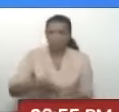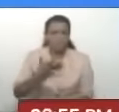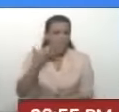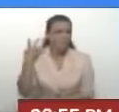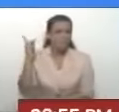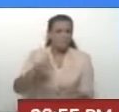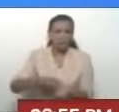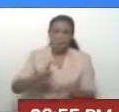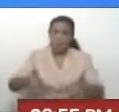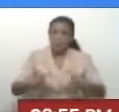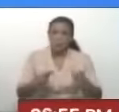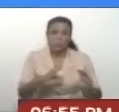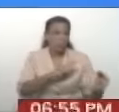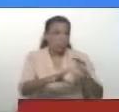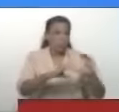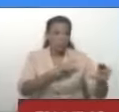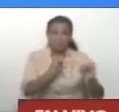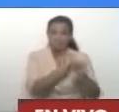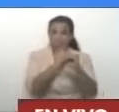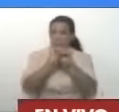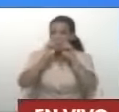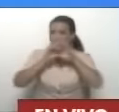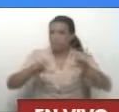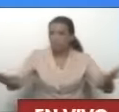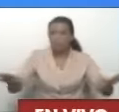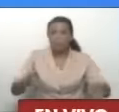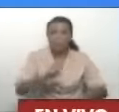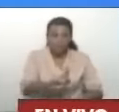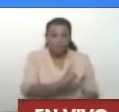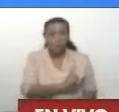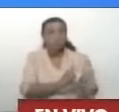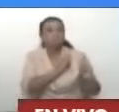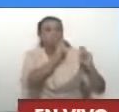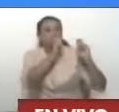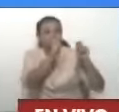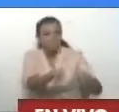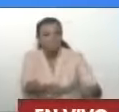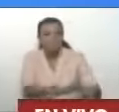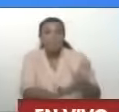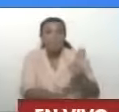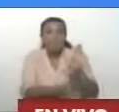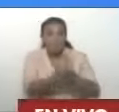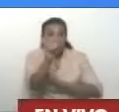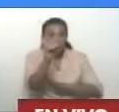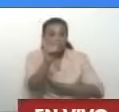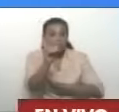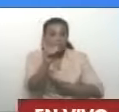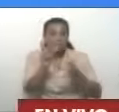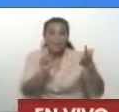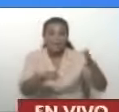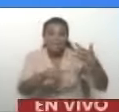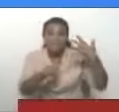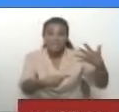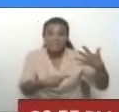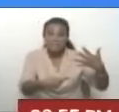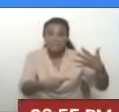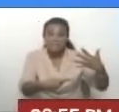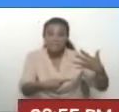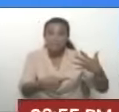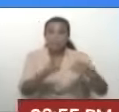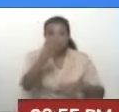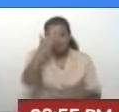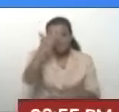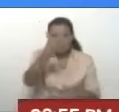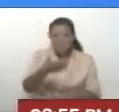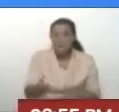esta nueva época comunicacional de la humanidad. Por eso, para el desarrollo de este vértice, y